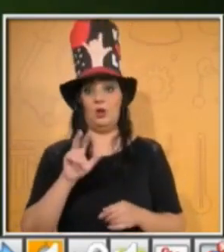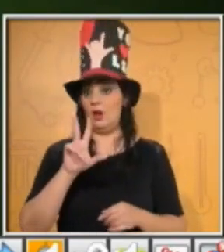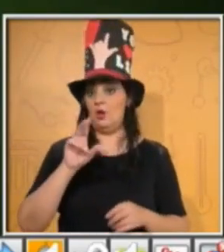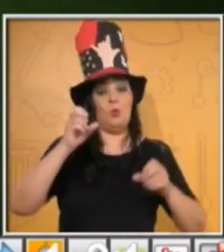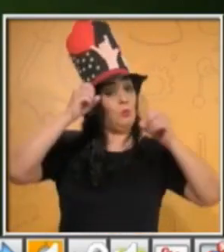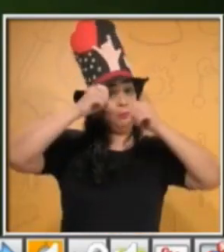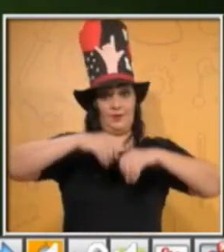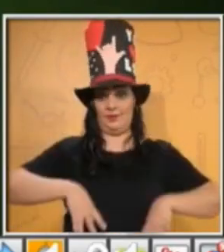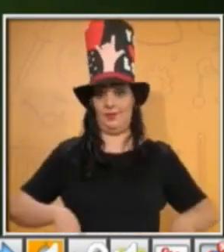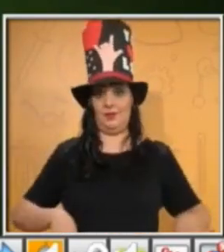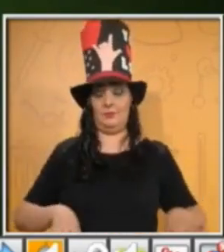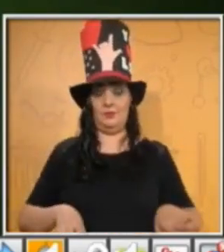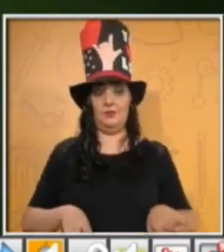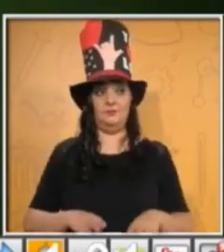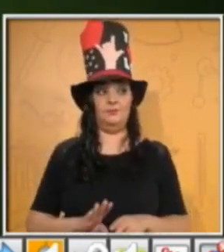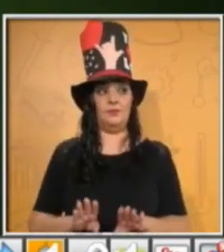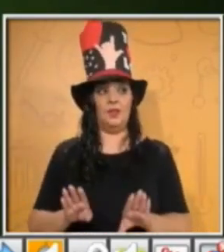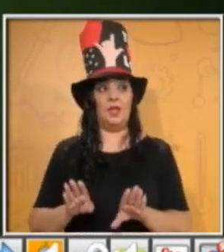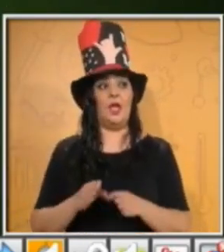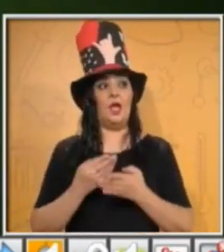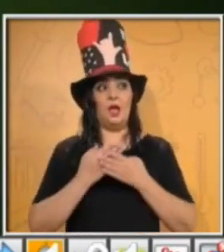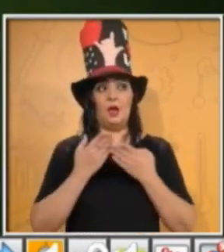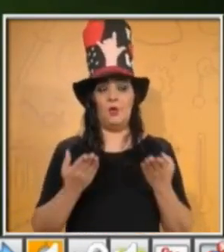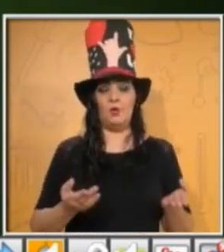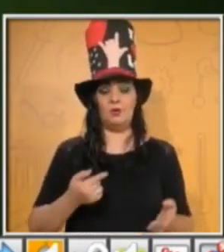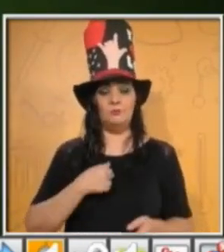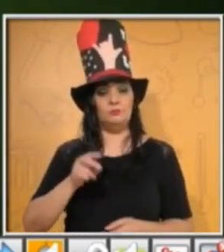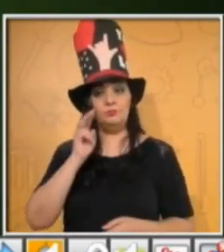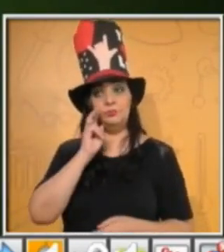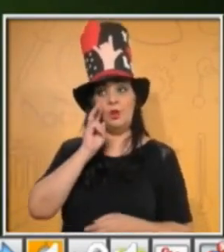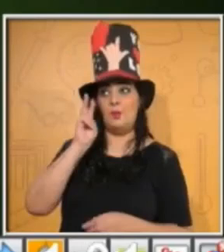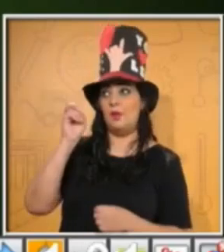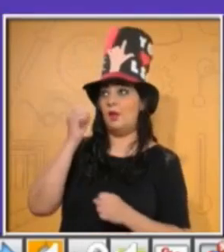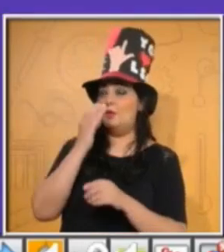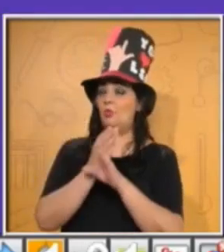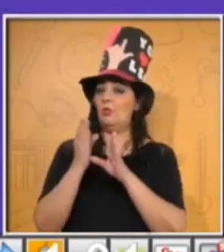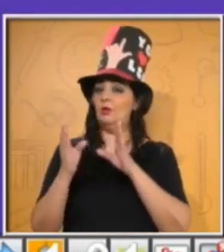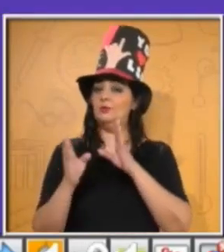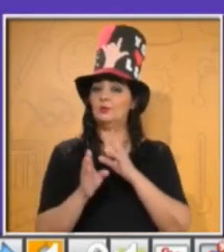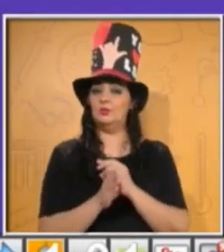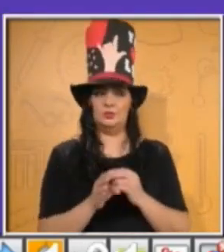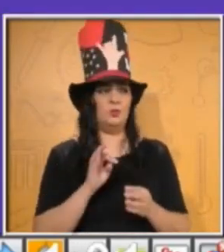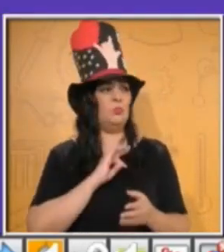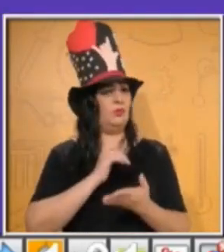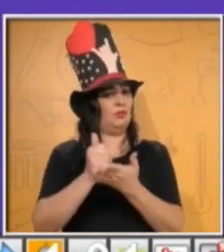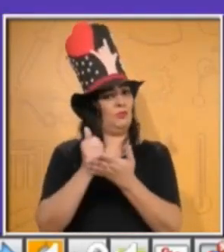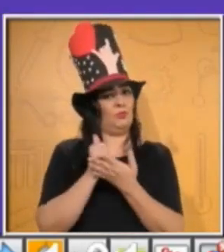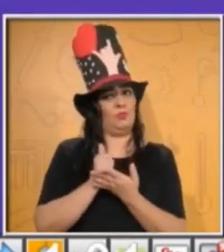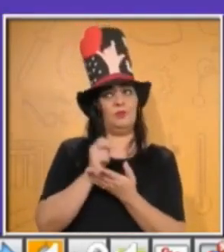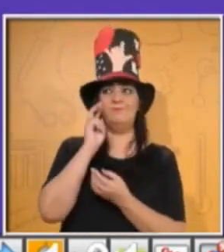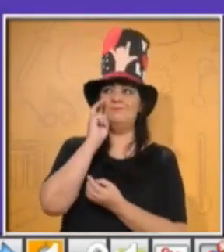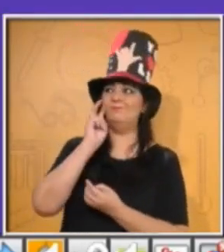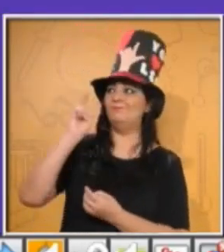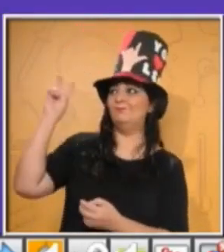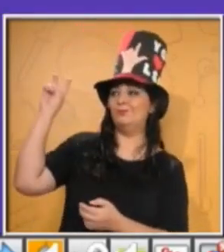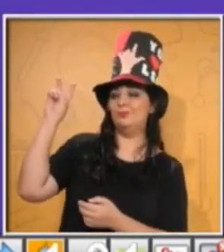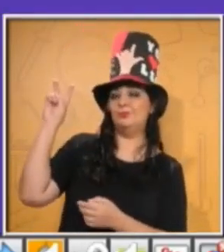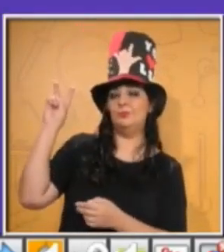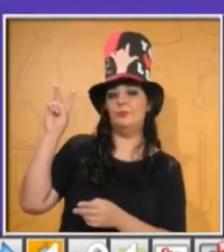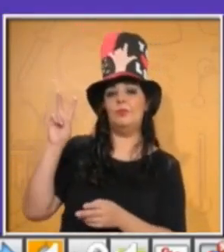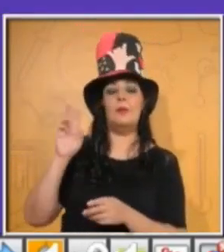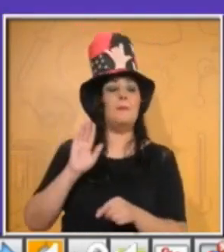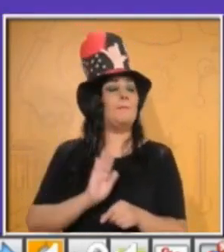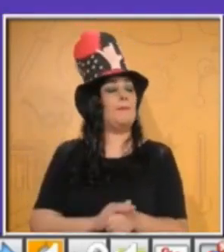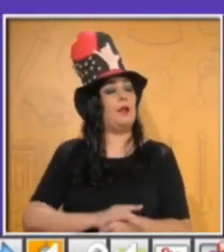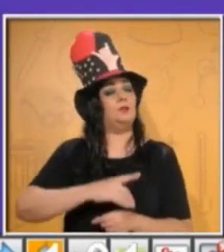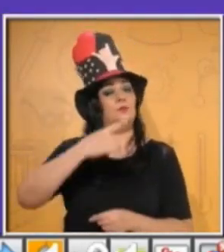todo, ¿verdad? Aquí vamos a ver algunos elementos que nos van a ayudar. A continuación les presento la herramienta